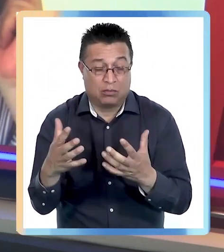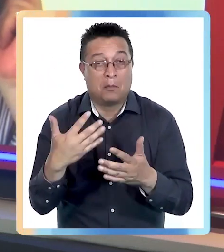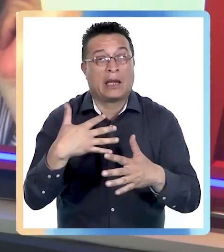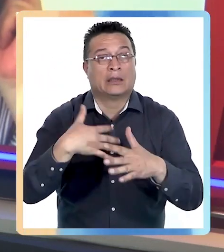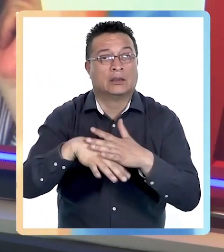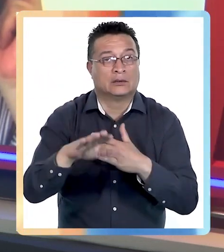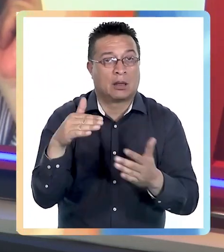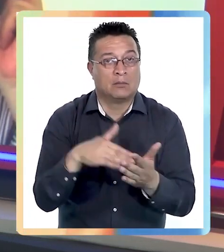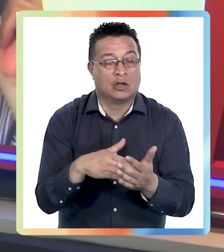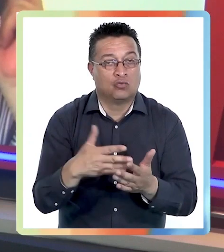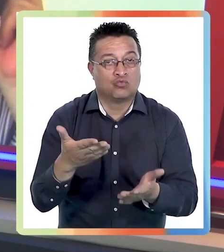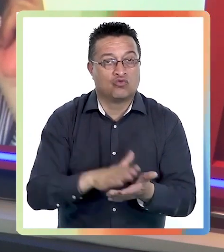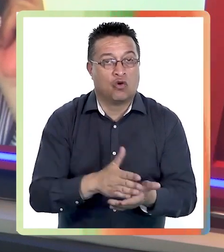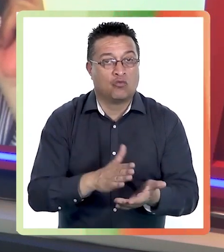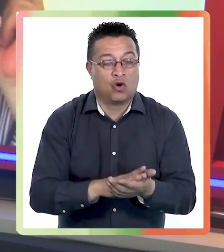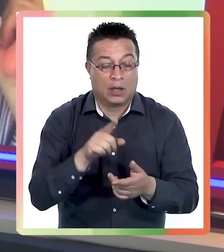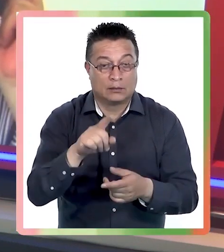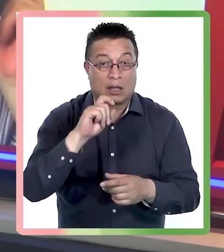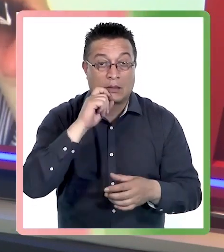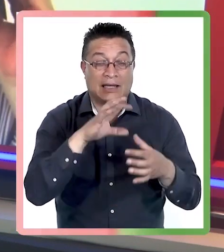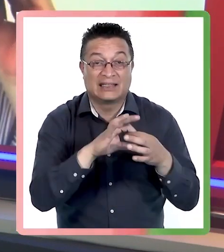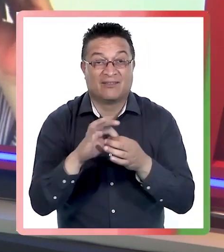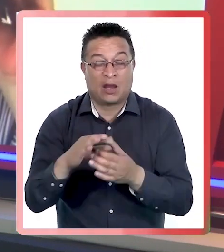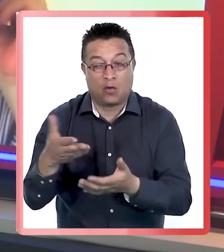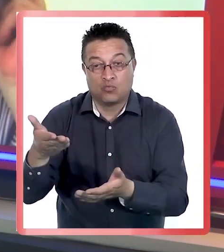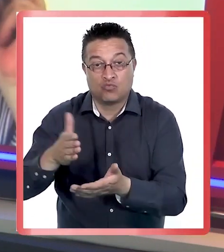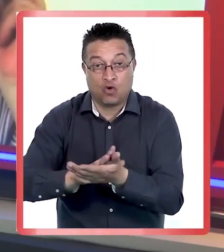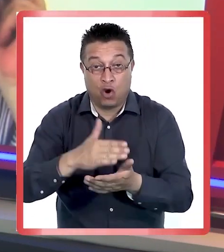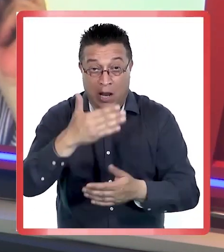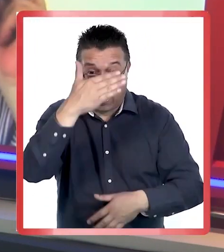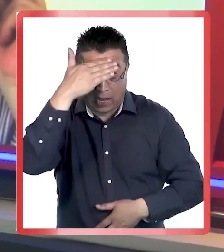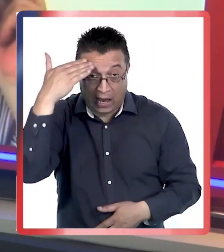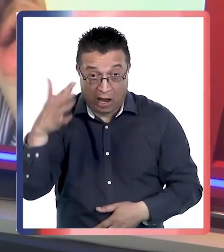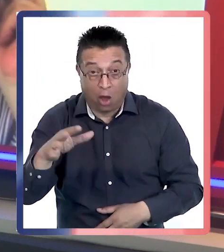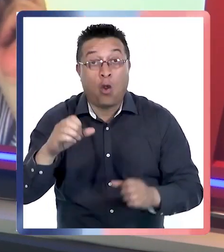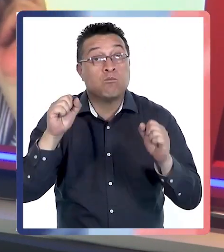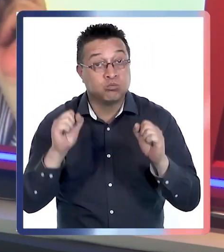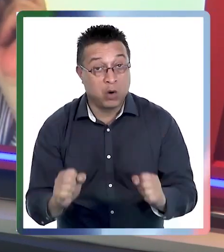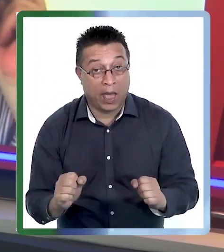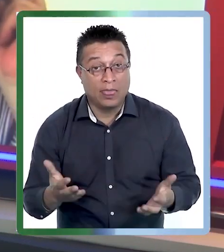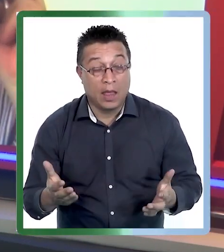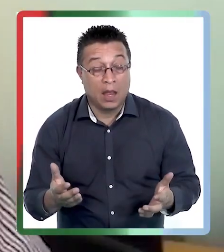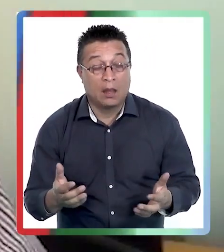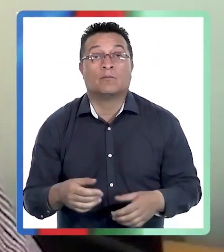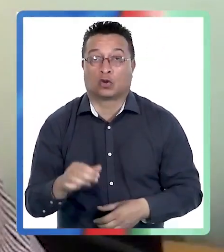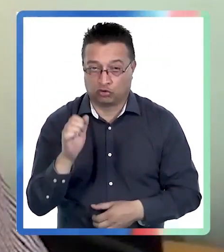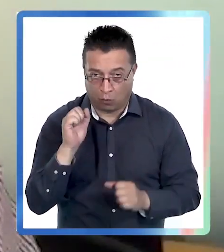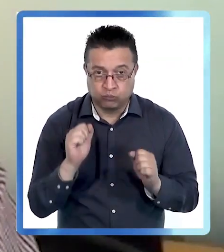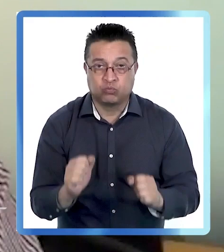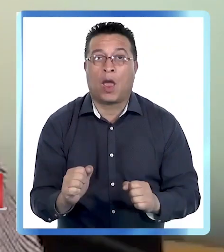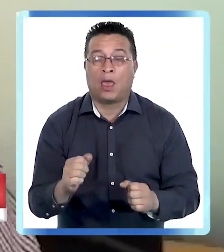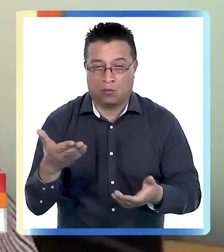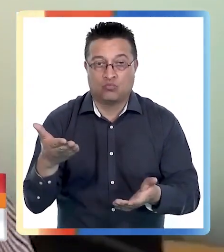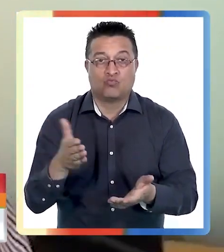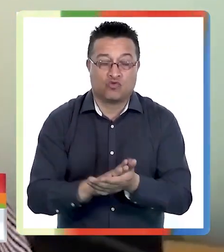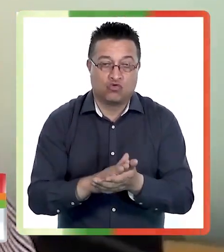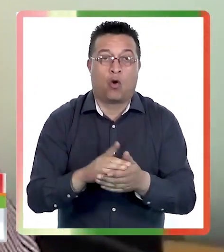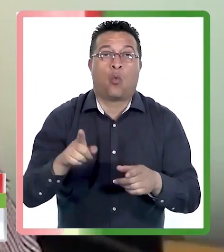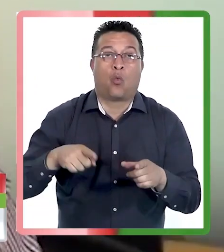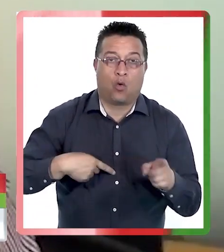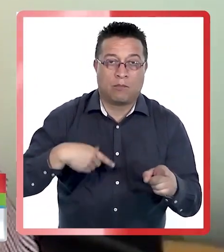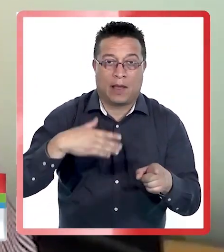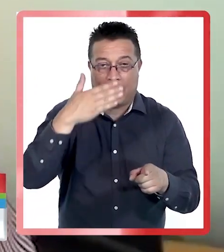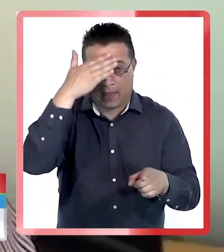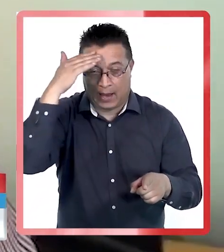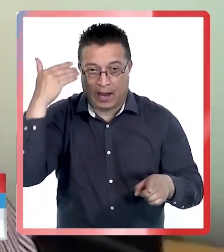de 15.000 muertos. ¿Eso quiere decir que la expresión morirse de calor puede ser una realidad en Chile? Puede ser, puede